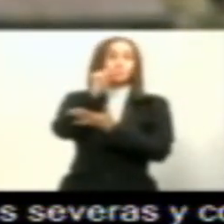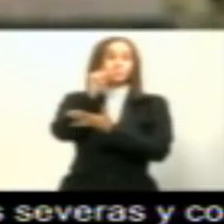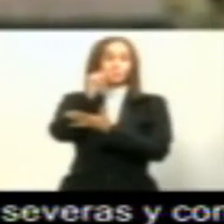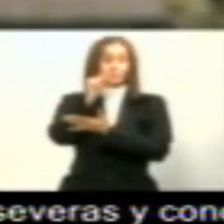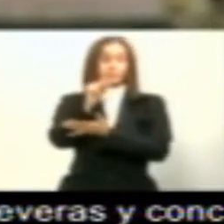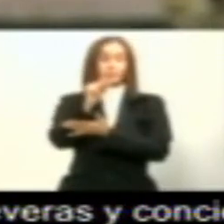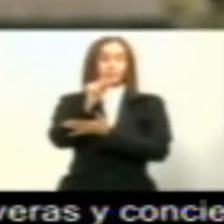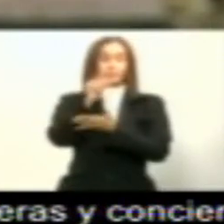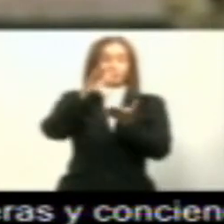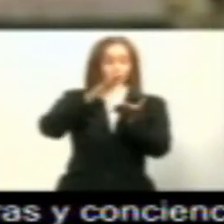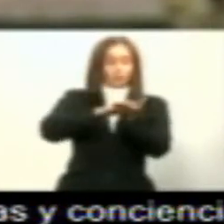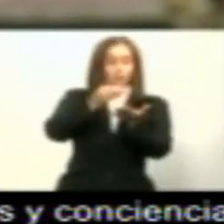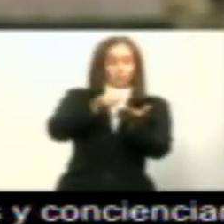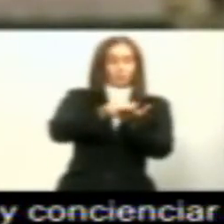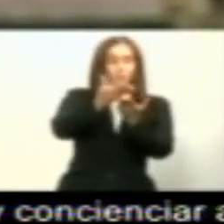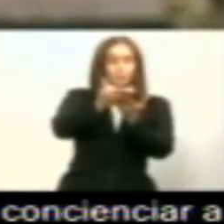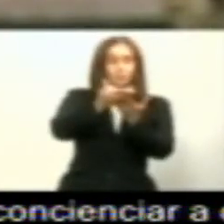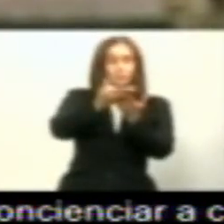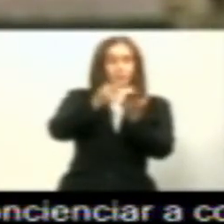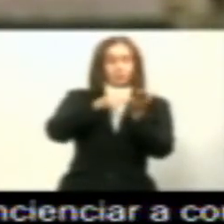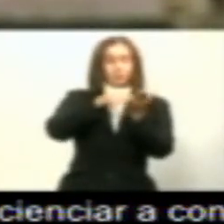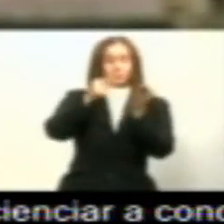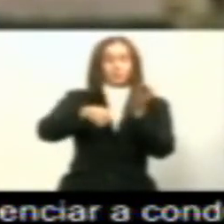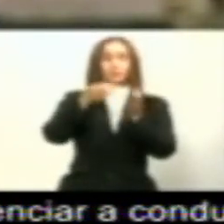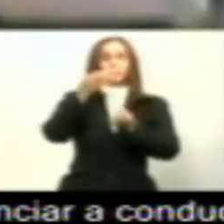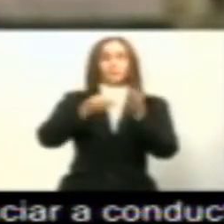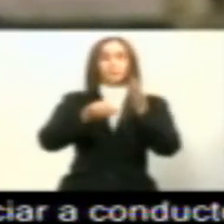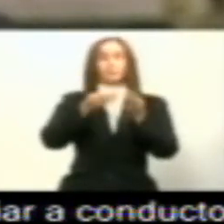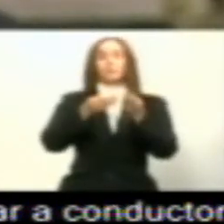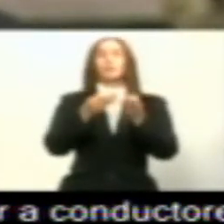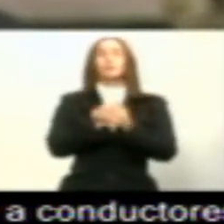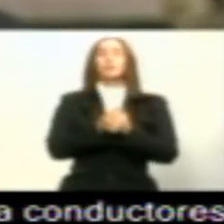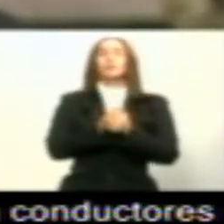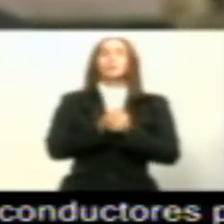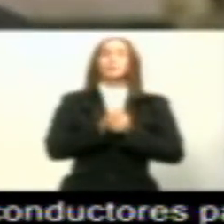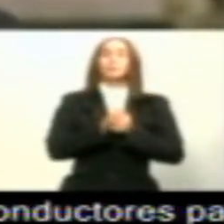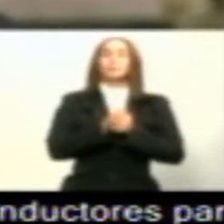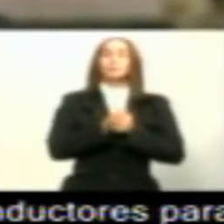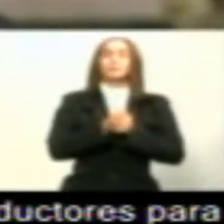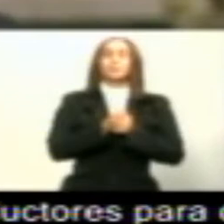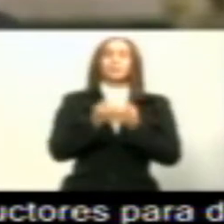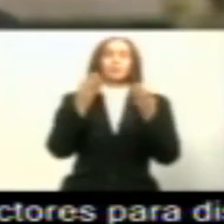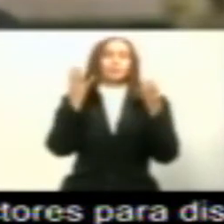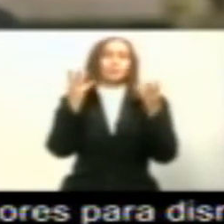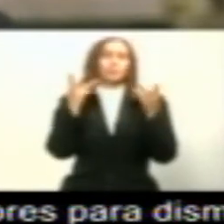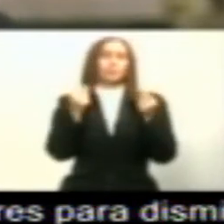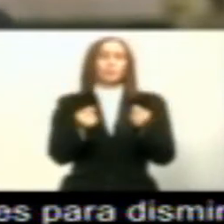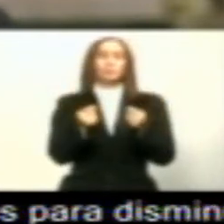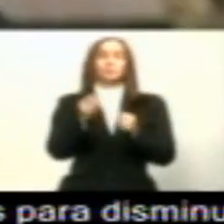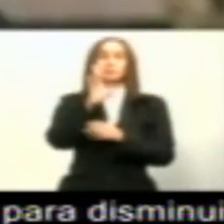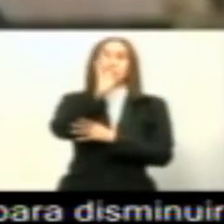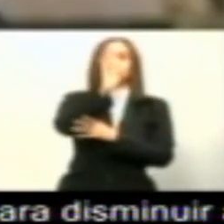fiscal antes de reclasificaciones presupuestarias equivalente a un